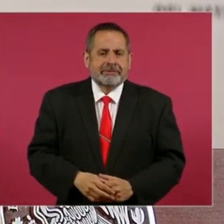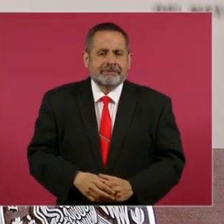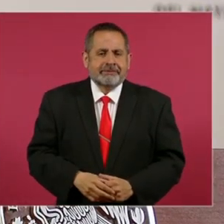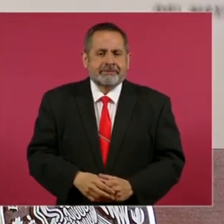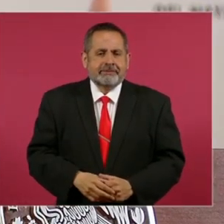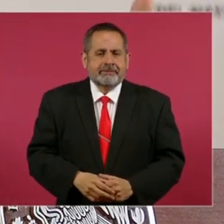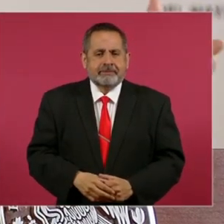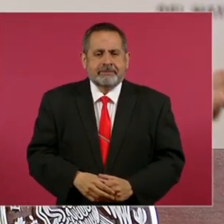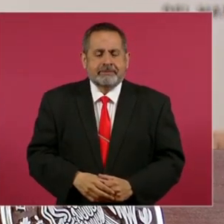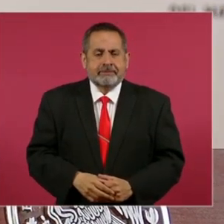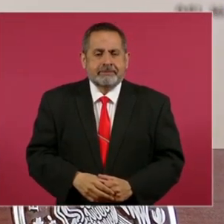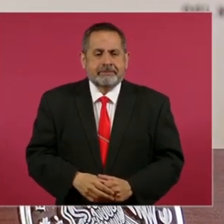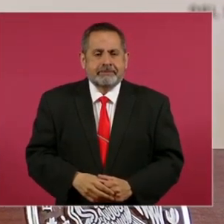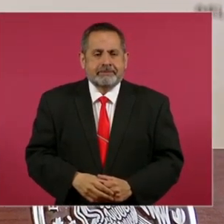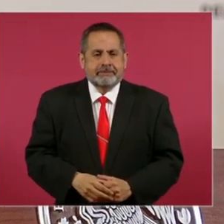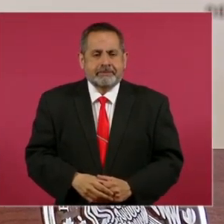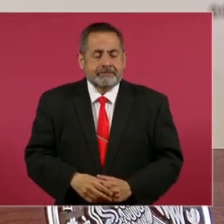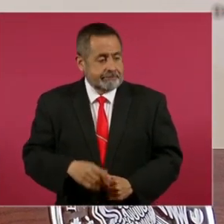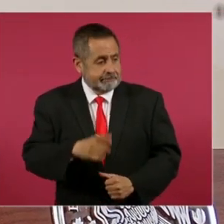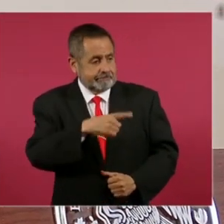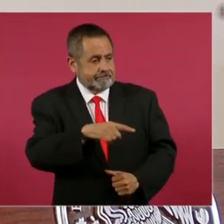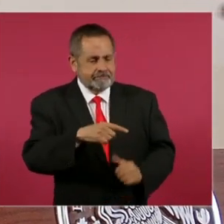Que se manifiesten,